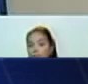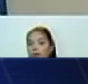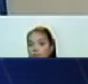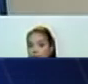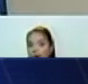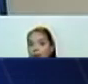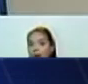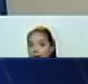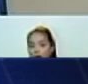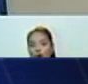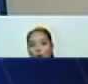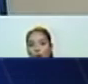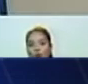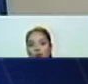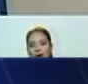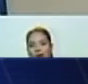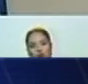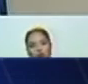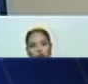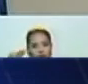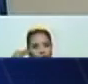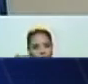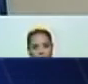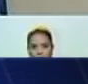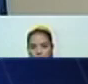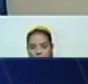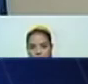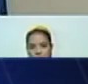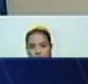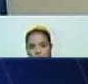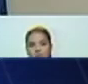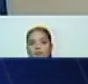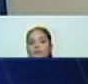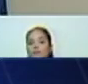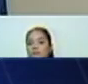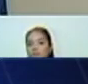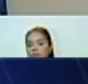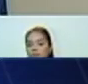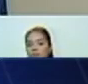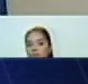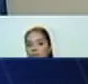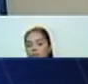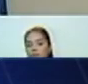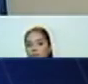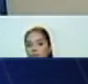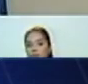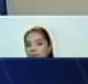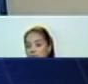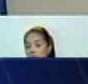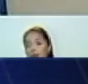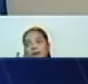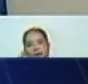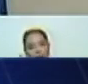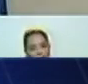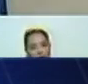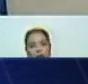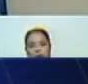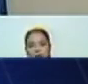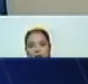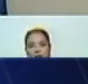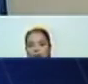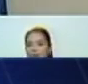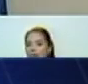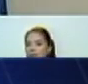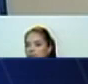Ley contra la Extorsión y Secuestro. Tercero, se presume, el delito de